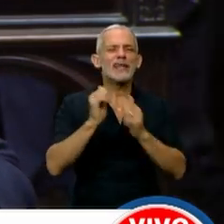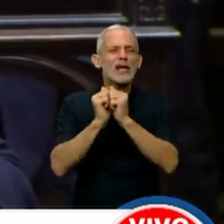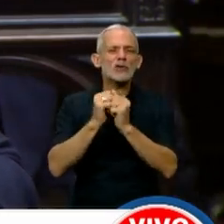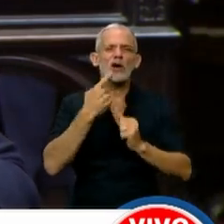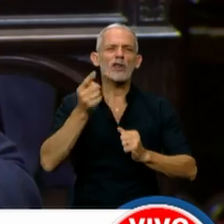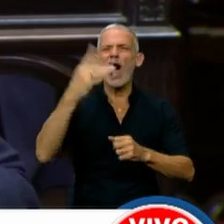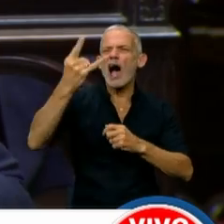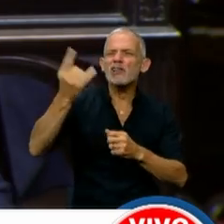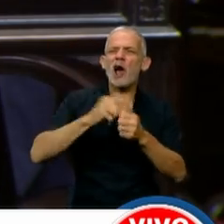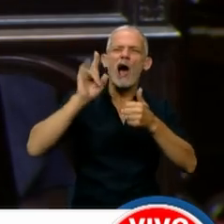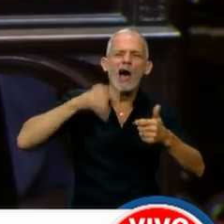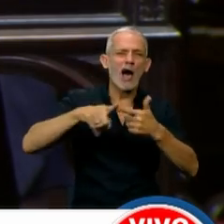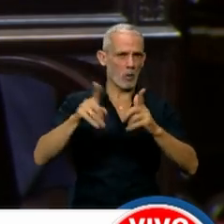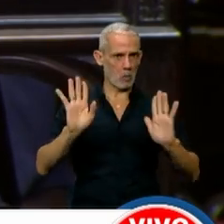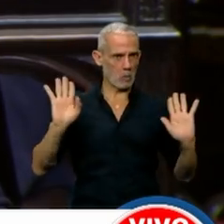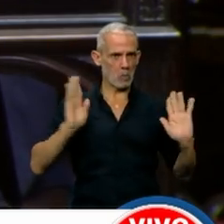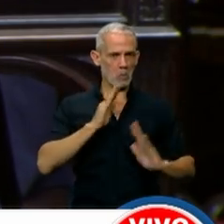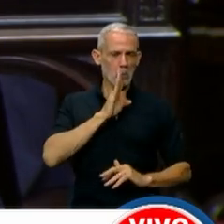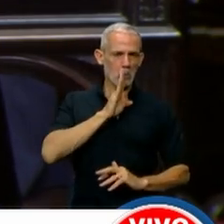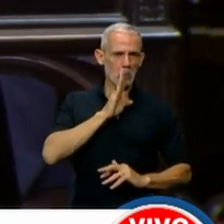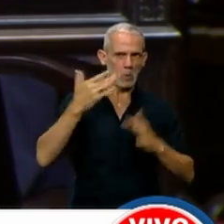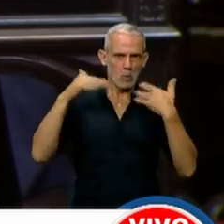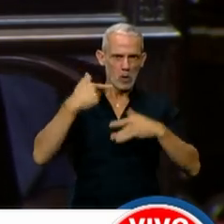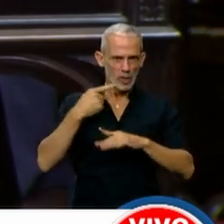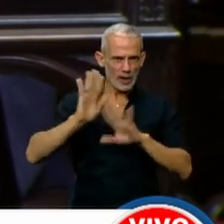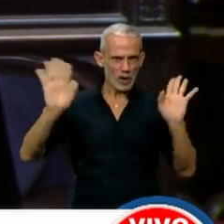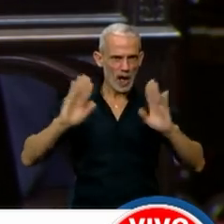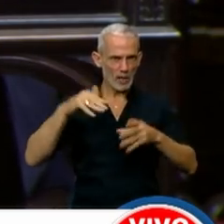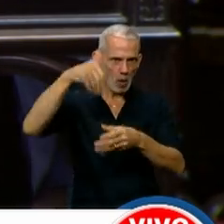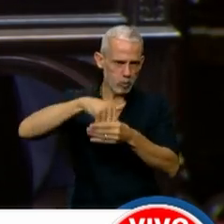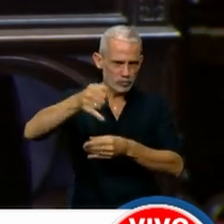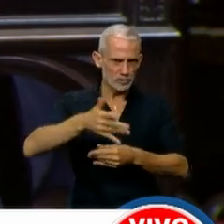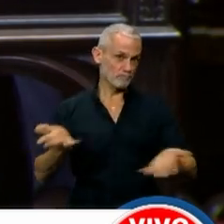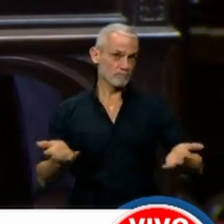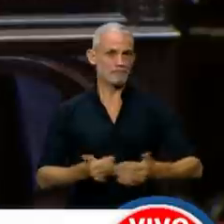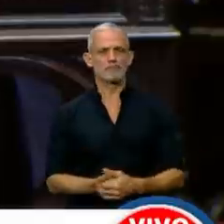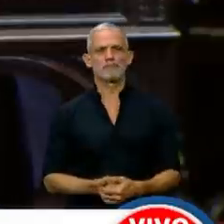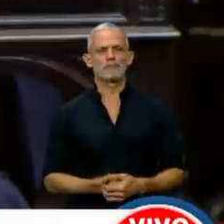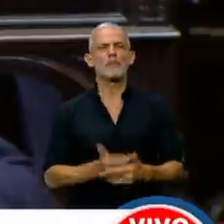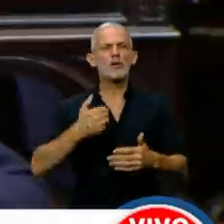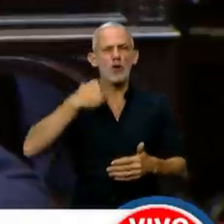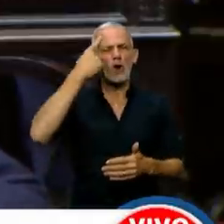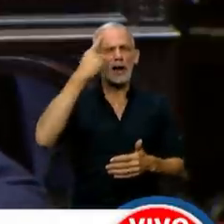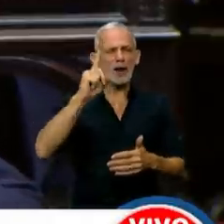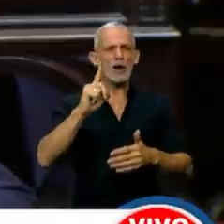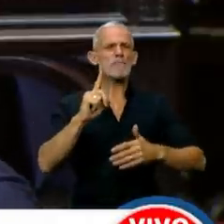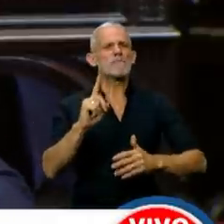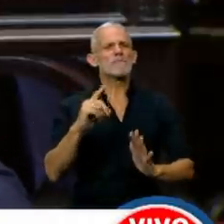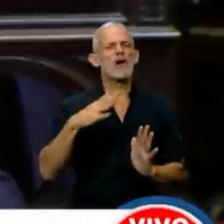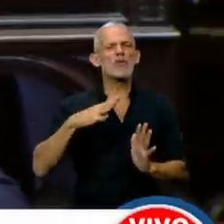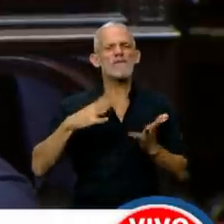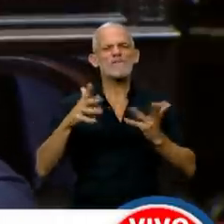ni mentiroso ni ridículo ni chamuyero ni nada por el estilo a mí me parece que todavía no hay una